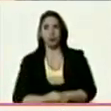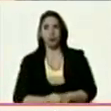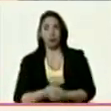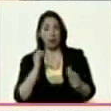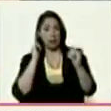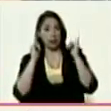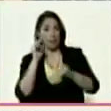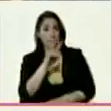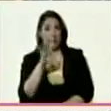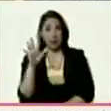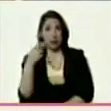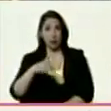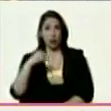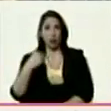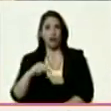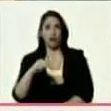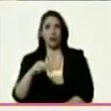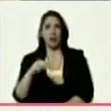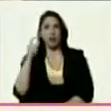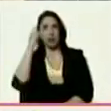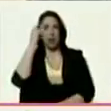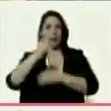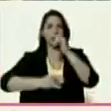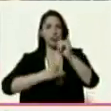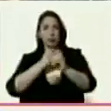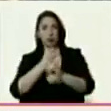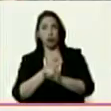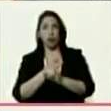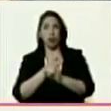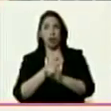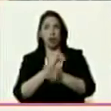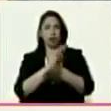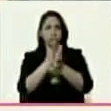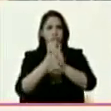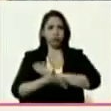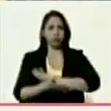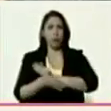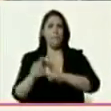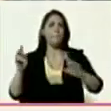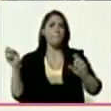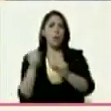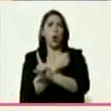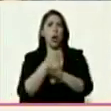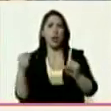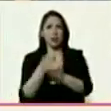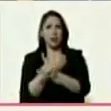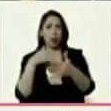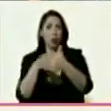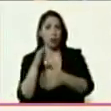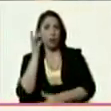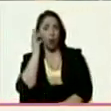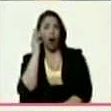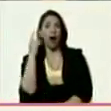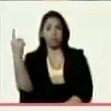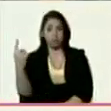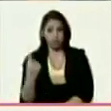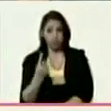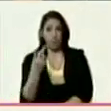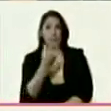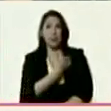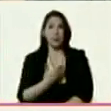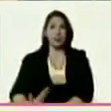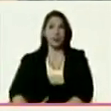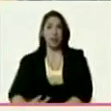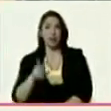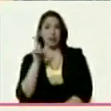hoy 25 de noviembre, el Día Internacional de la Eliminación de la Violencia contra la Mujer. Hace acto de presencia el primer vicepresidente del Partido Socialista